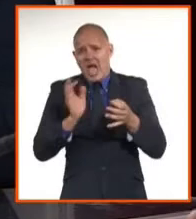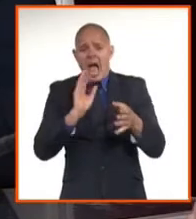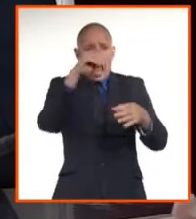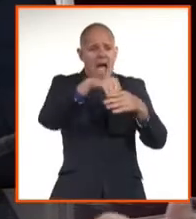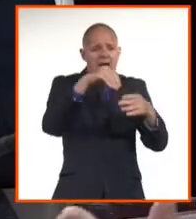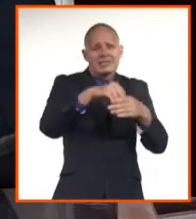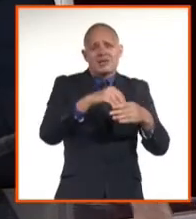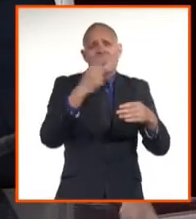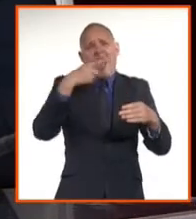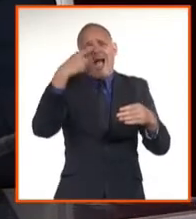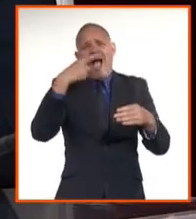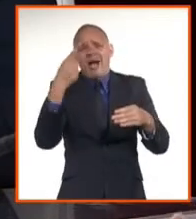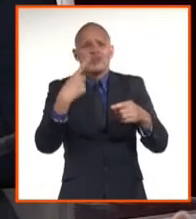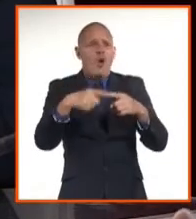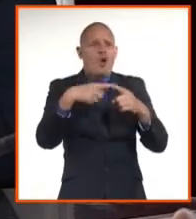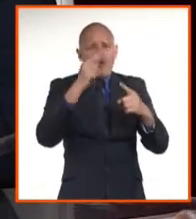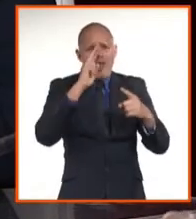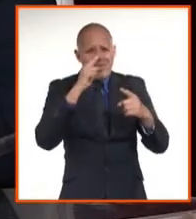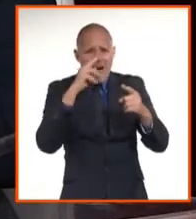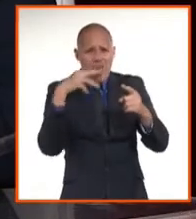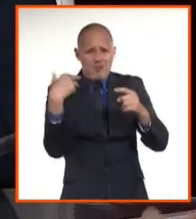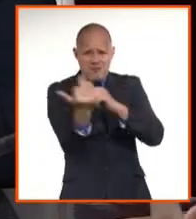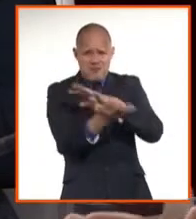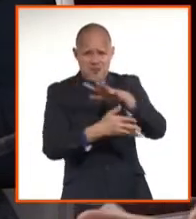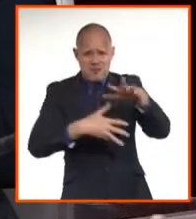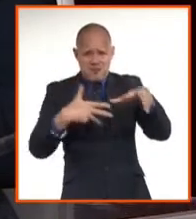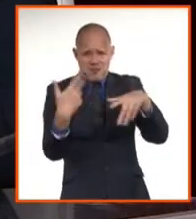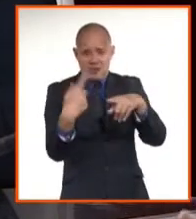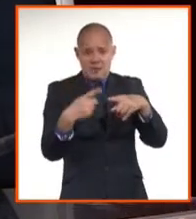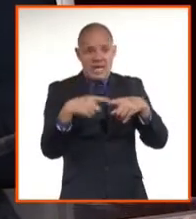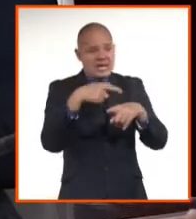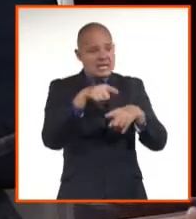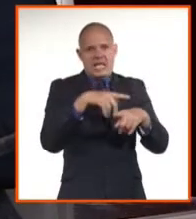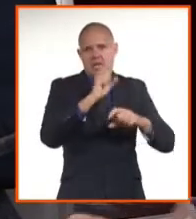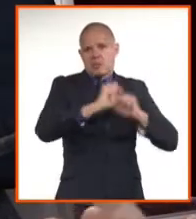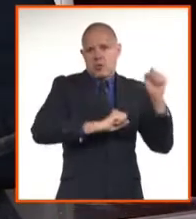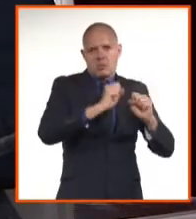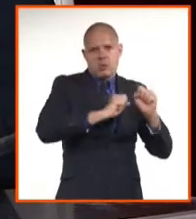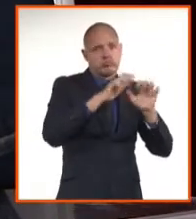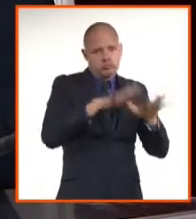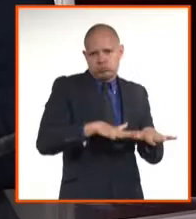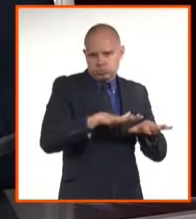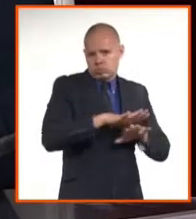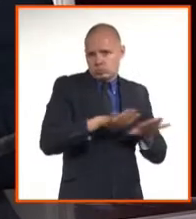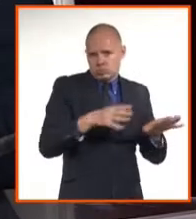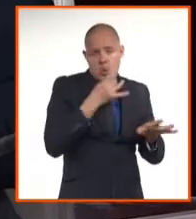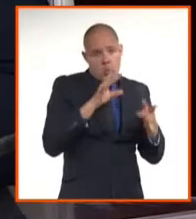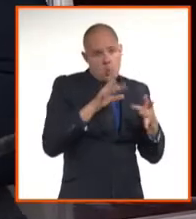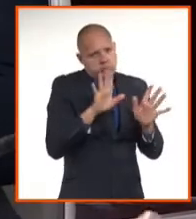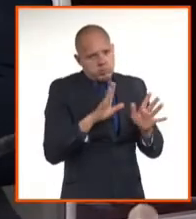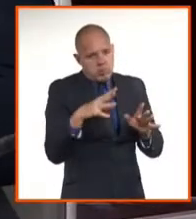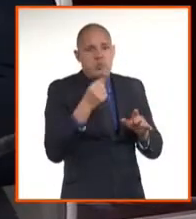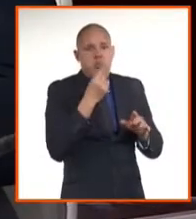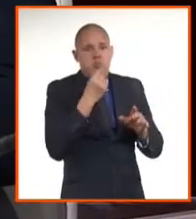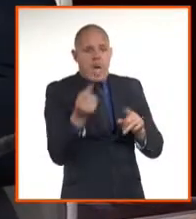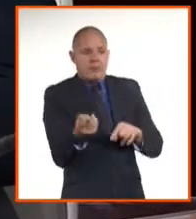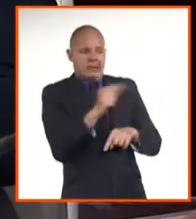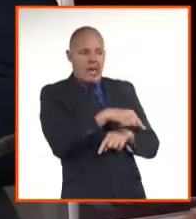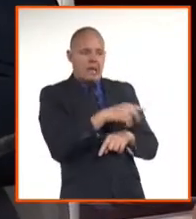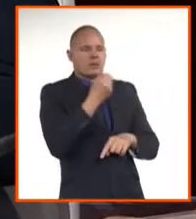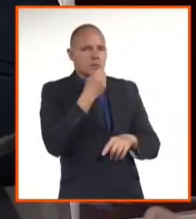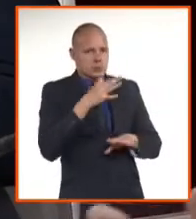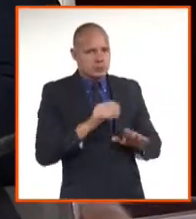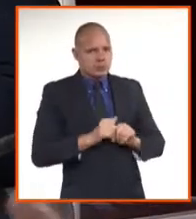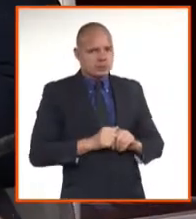empezó a inundar las salas de control, se detiene esa máquina preventivamente y se logra que no exista ningún tipo de daño